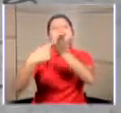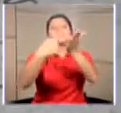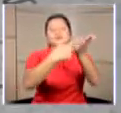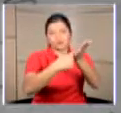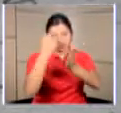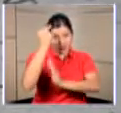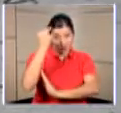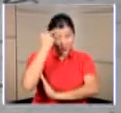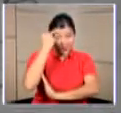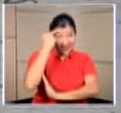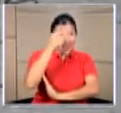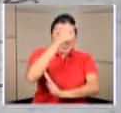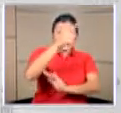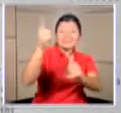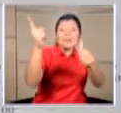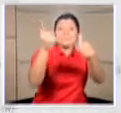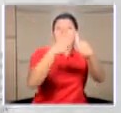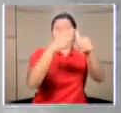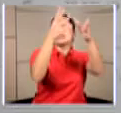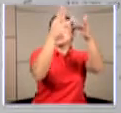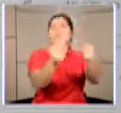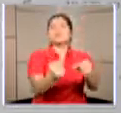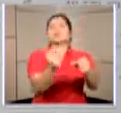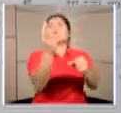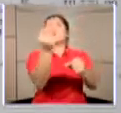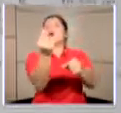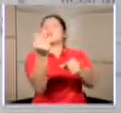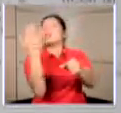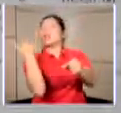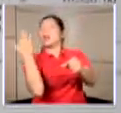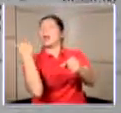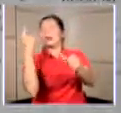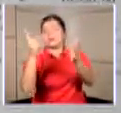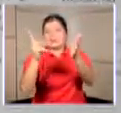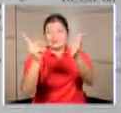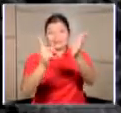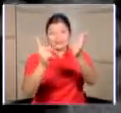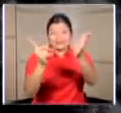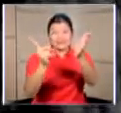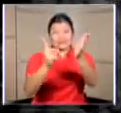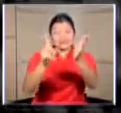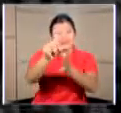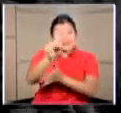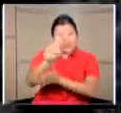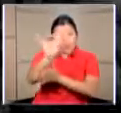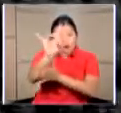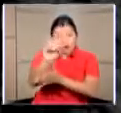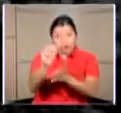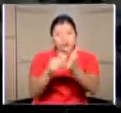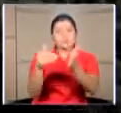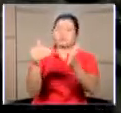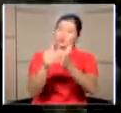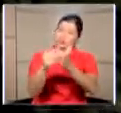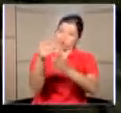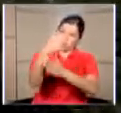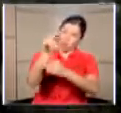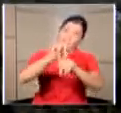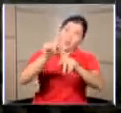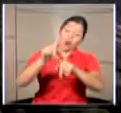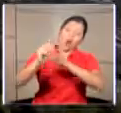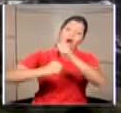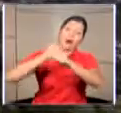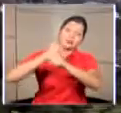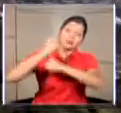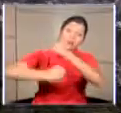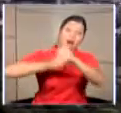primer presupuesto fue aprobado por un monto cercano a los 108 millones de colones, pero con los años y con el crecimiento del Estado,